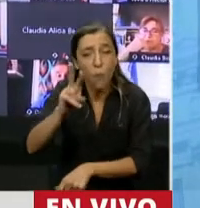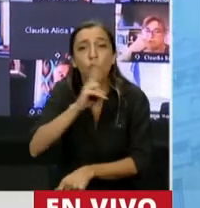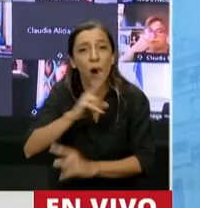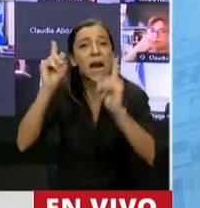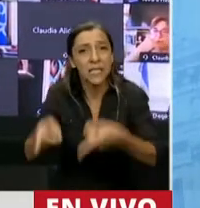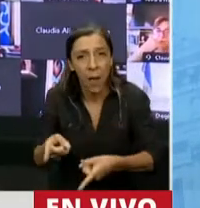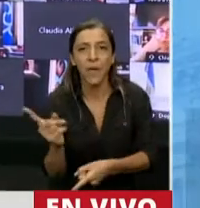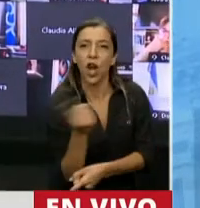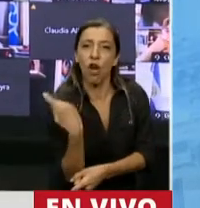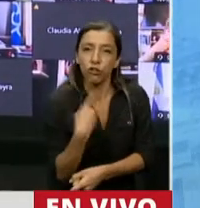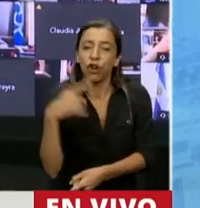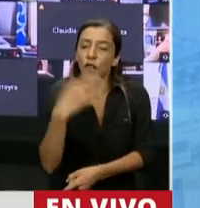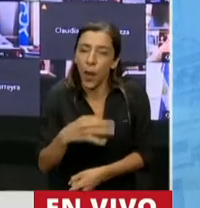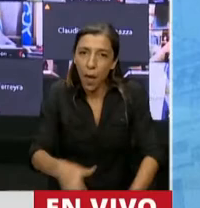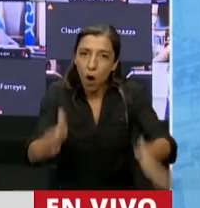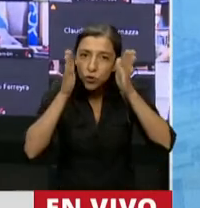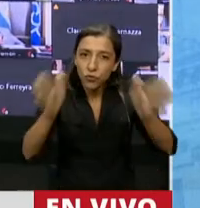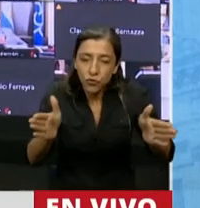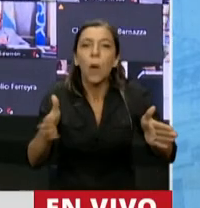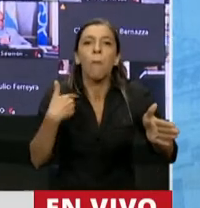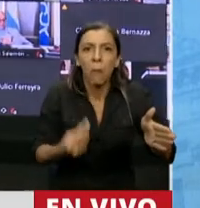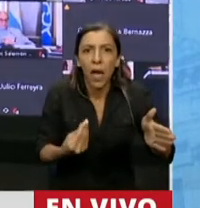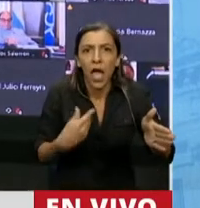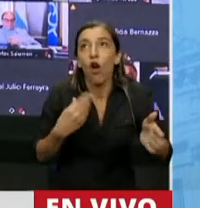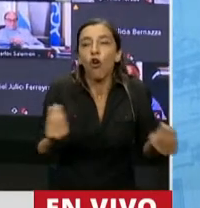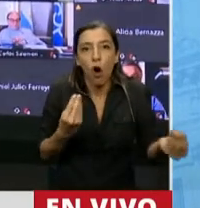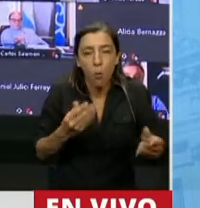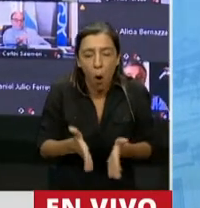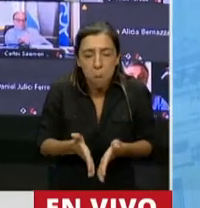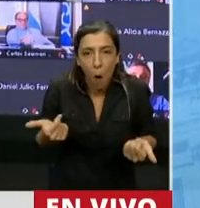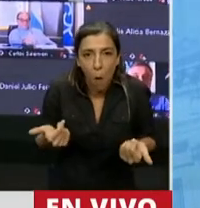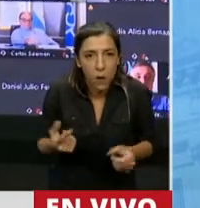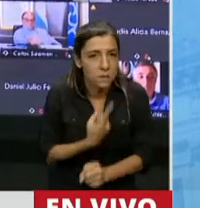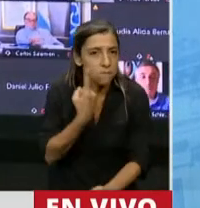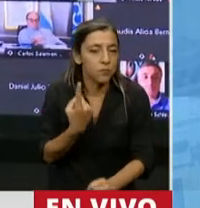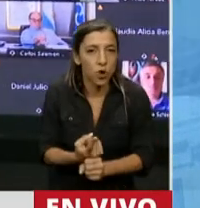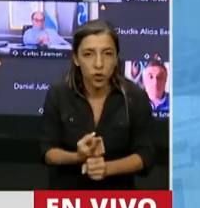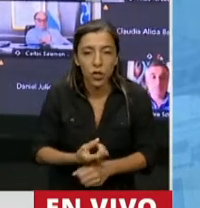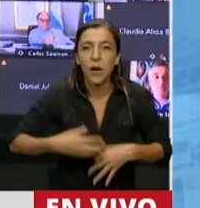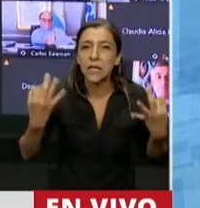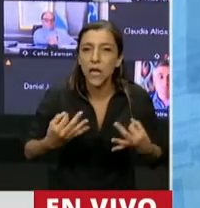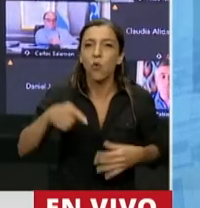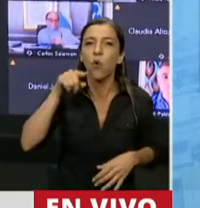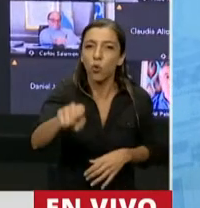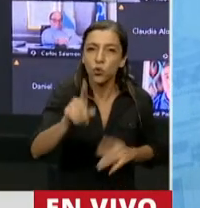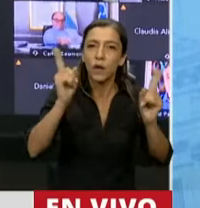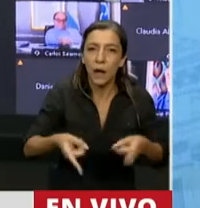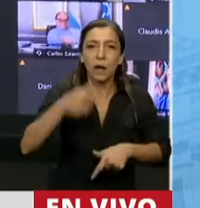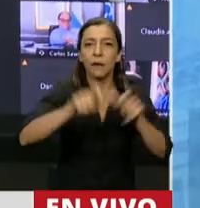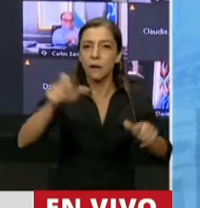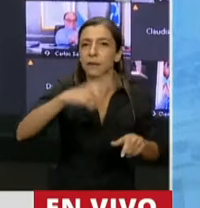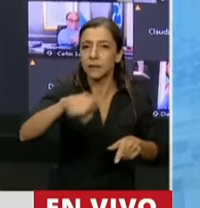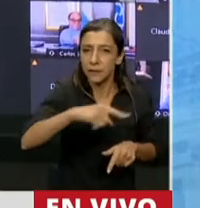trabajar de la noche a la mañana presidente seguramente usted y muchos de los aquí presentes nos van a decir